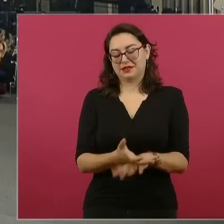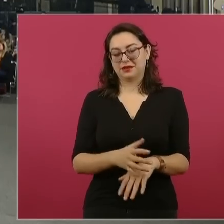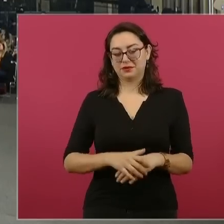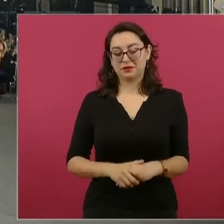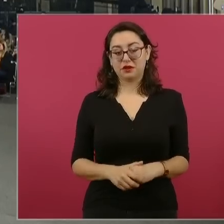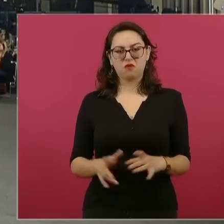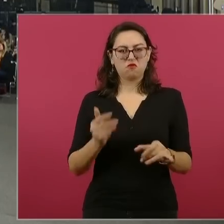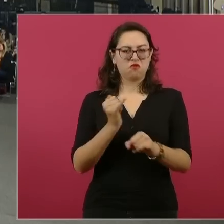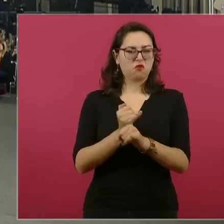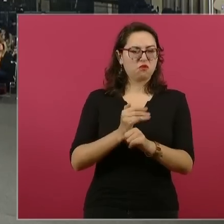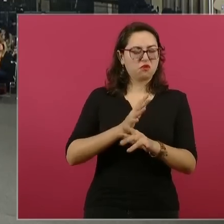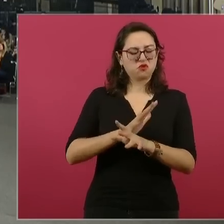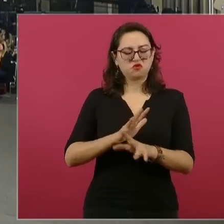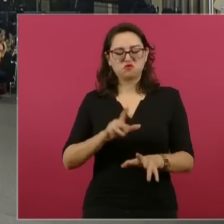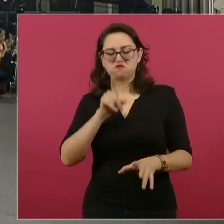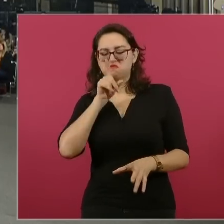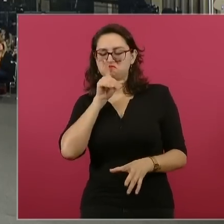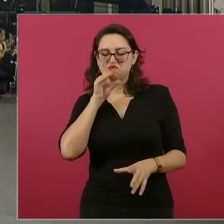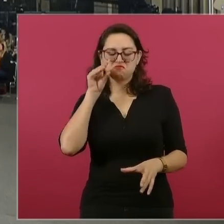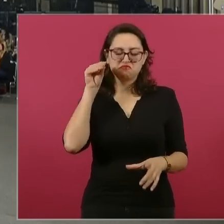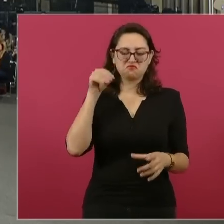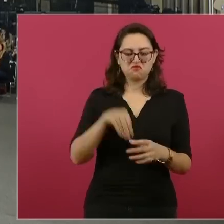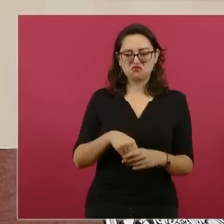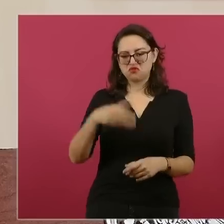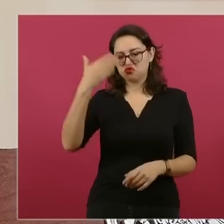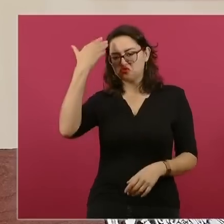Confidencial, de muy buenas fuentes.